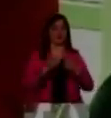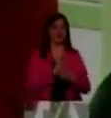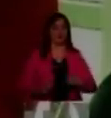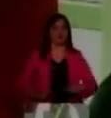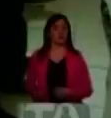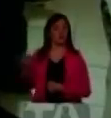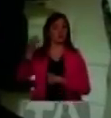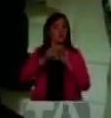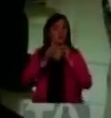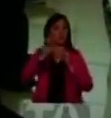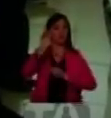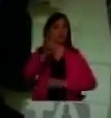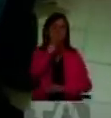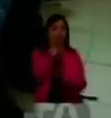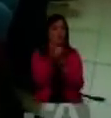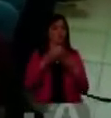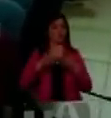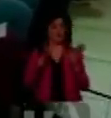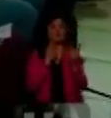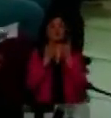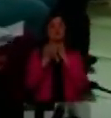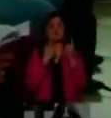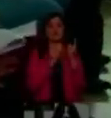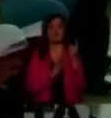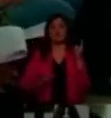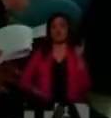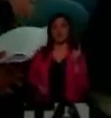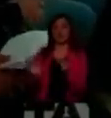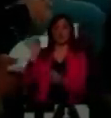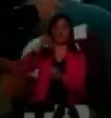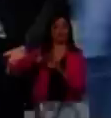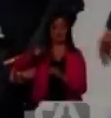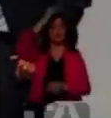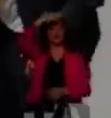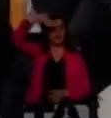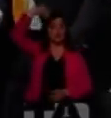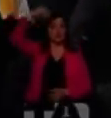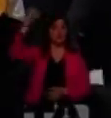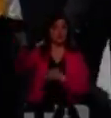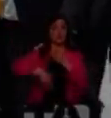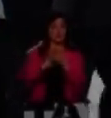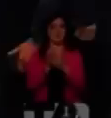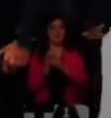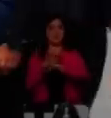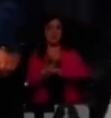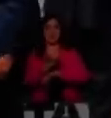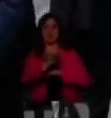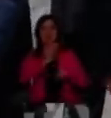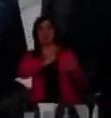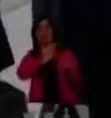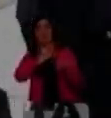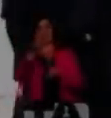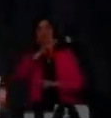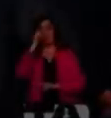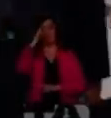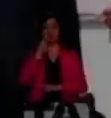del PSP reafirmó su propuesta de abrir los diálogos con el presidente electo de los Estados Unidos, Donald Trump, y rechazó las críticas del presidente